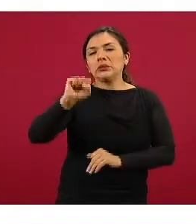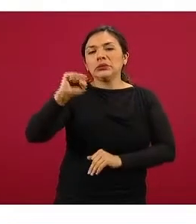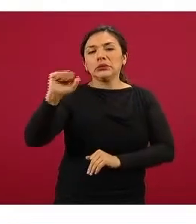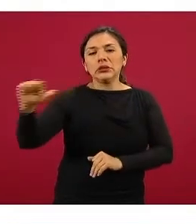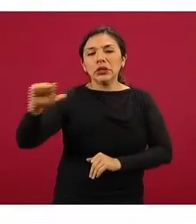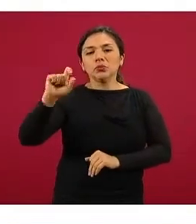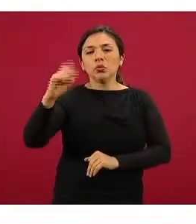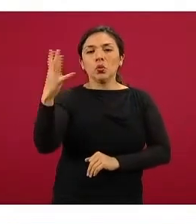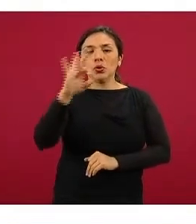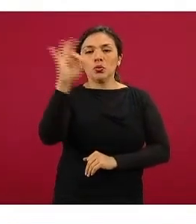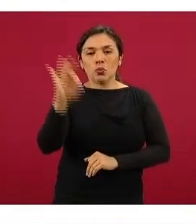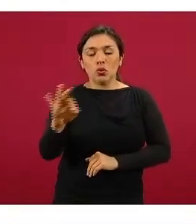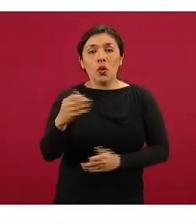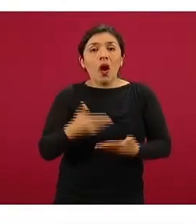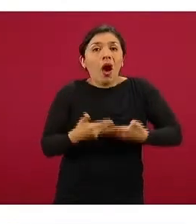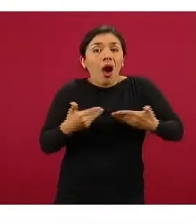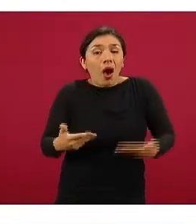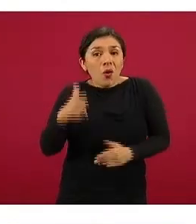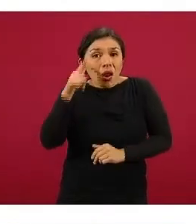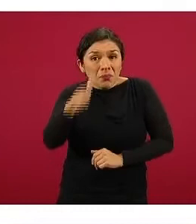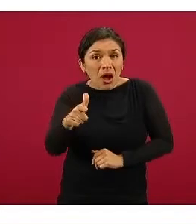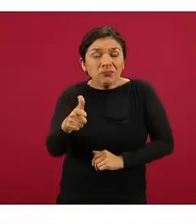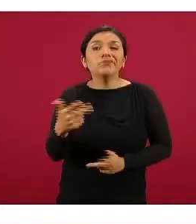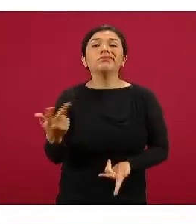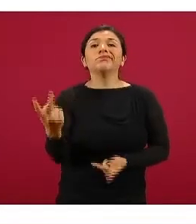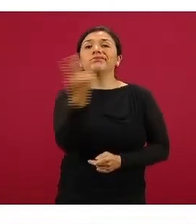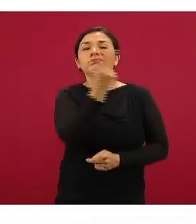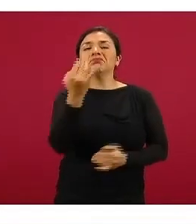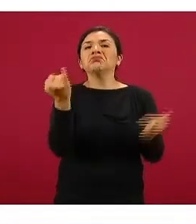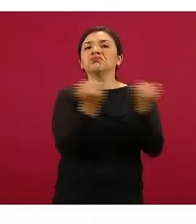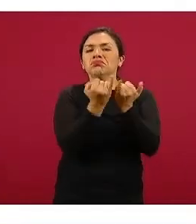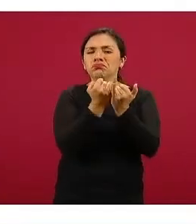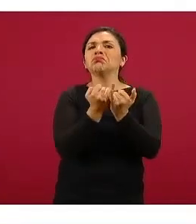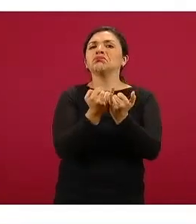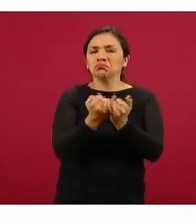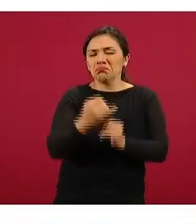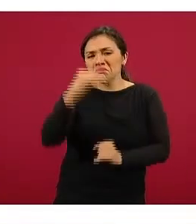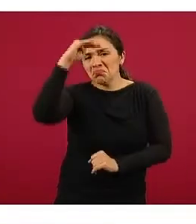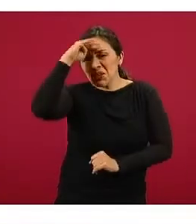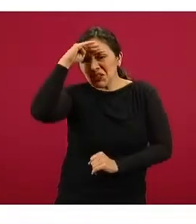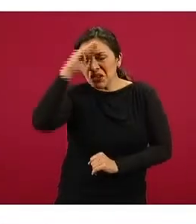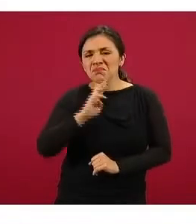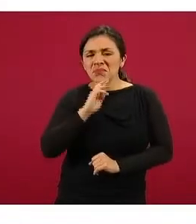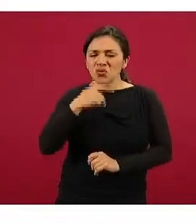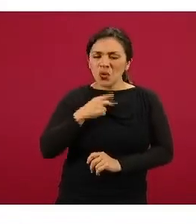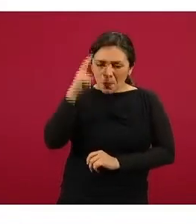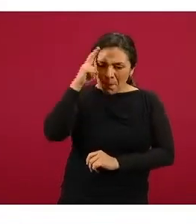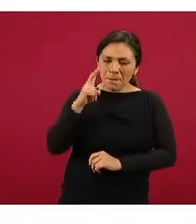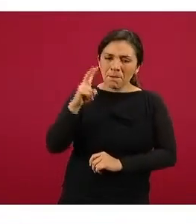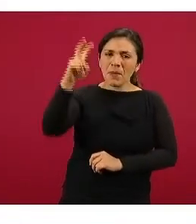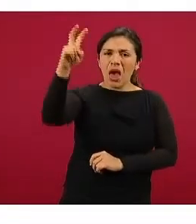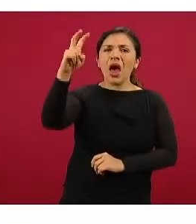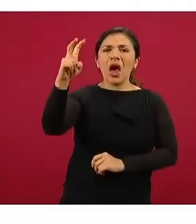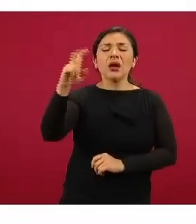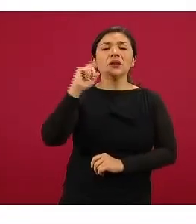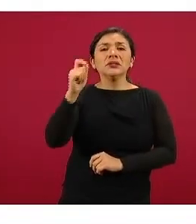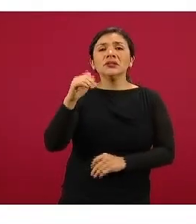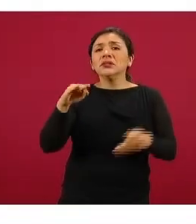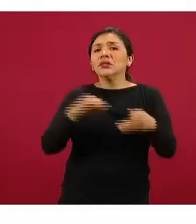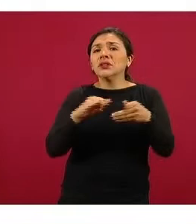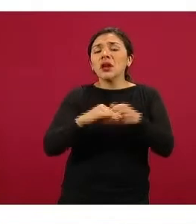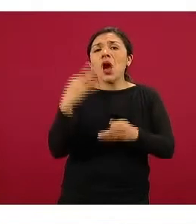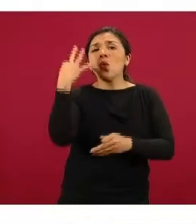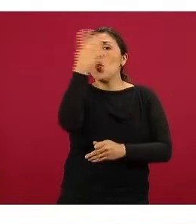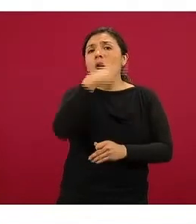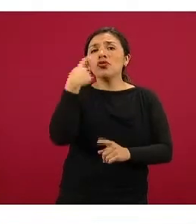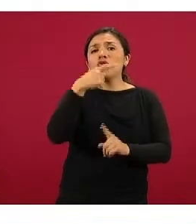66.4%, resulta que ellos también han dicho que piensan viajar un rango no mayor de 4